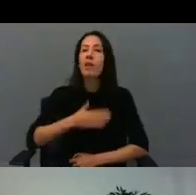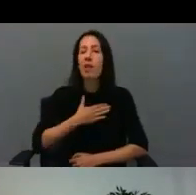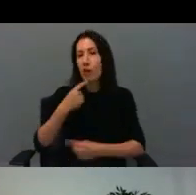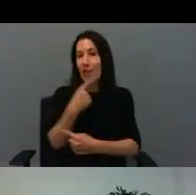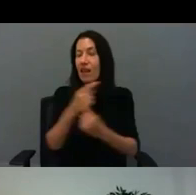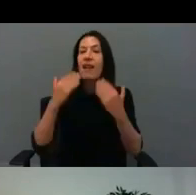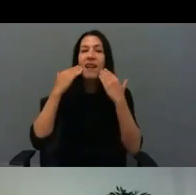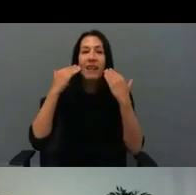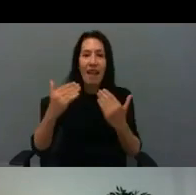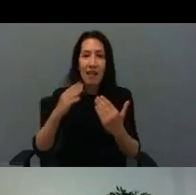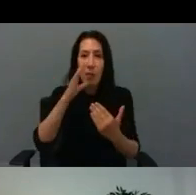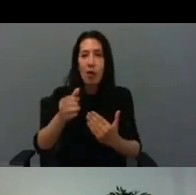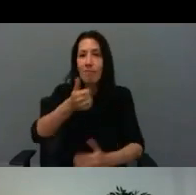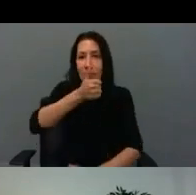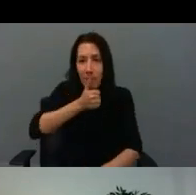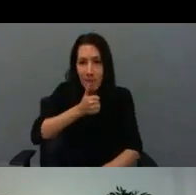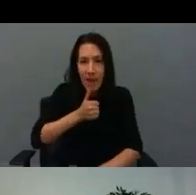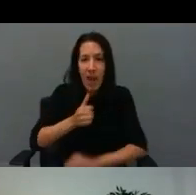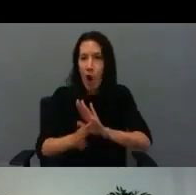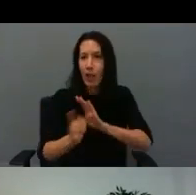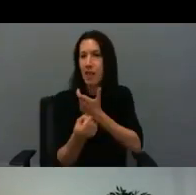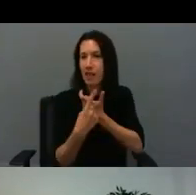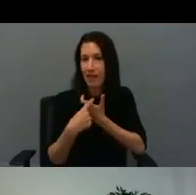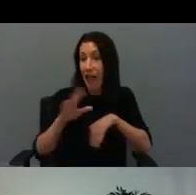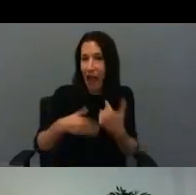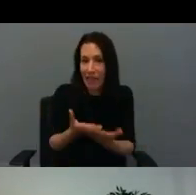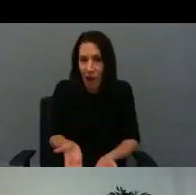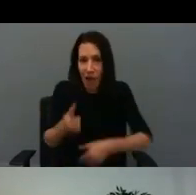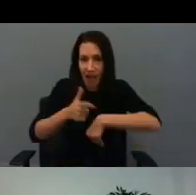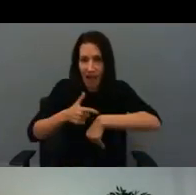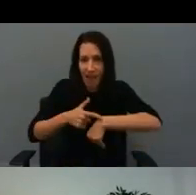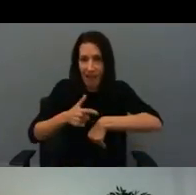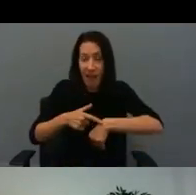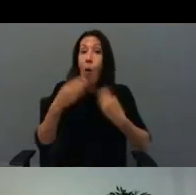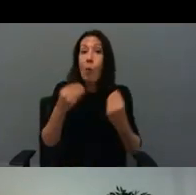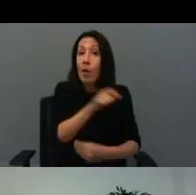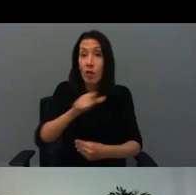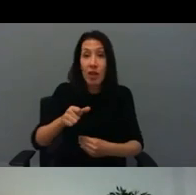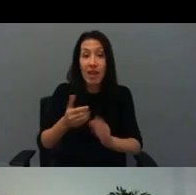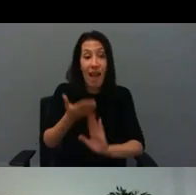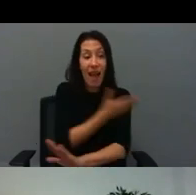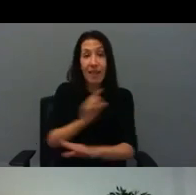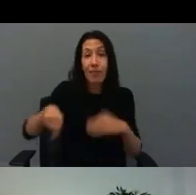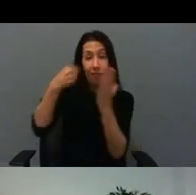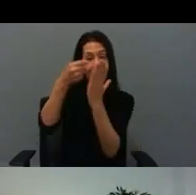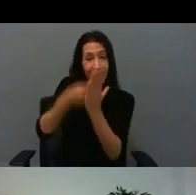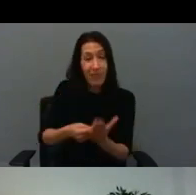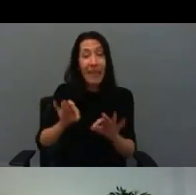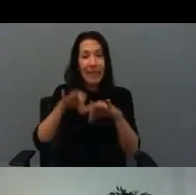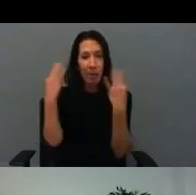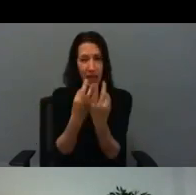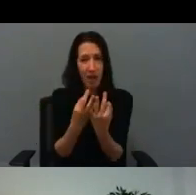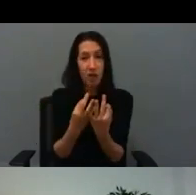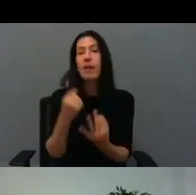seguido conectadas hasta ahora. Muchas de las personas que estabais inscritas en este seminario, sé